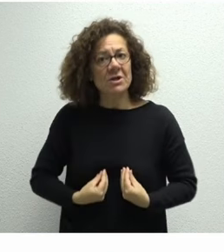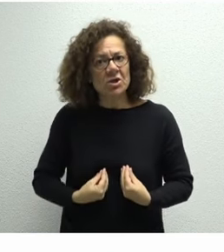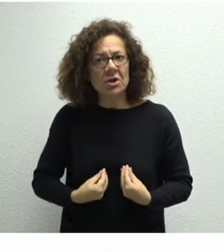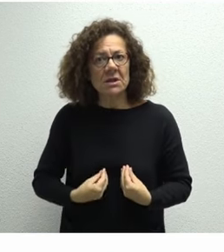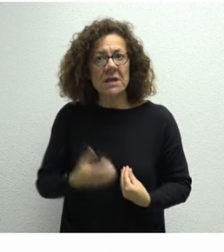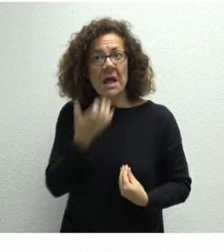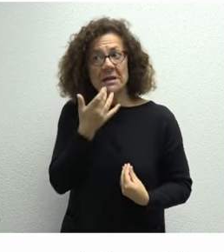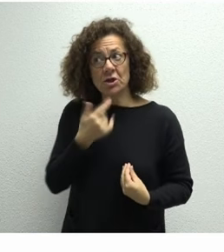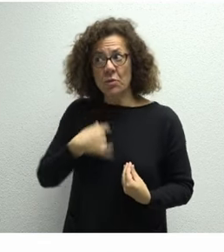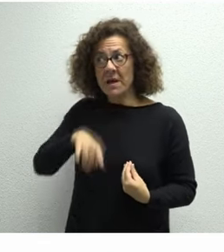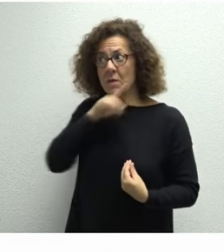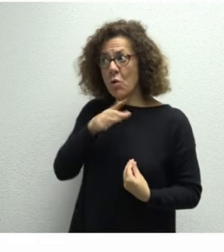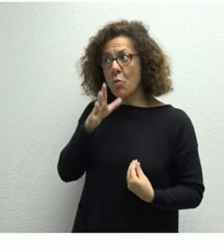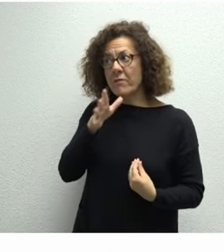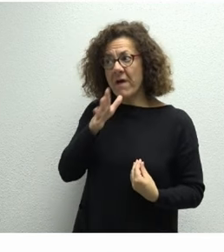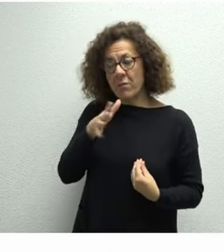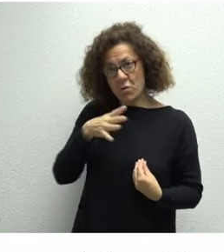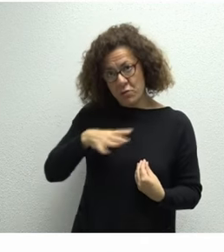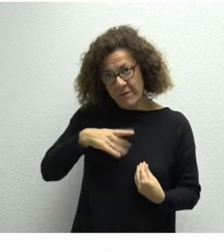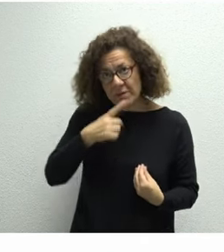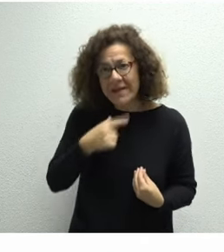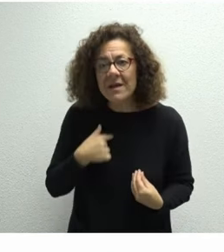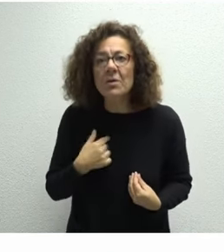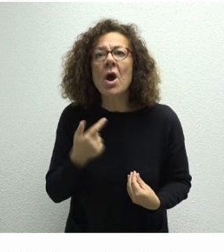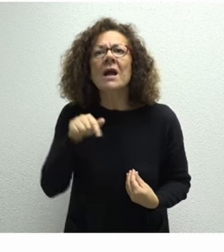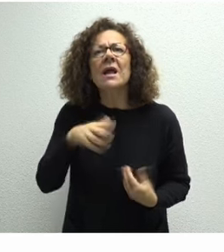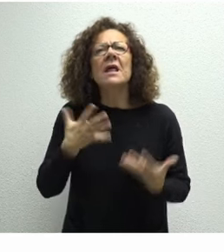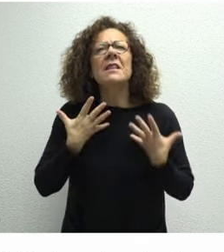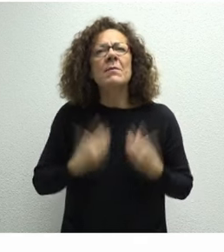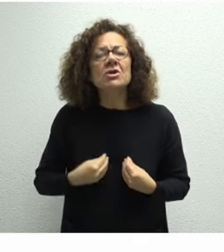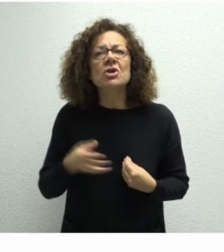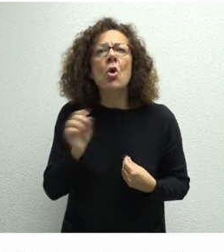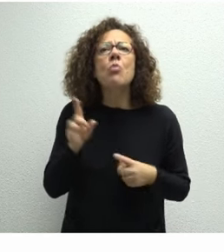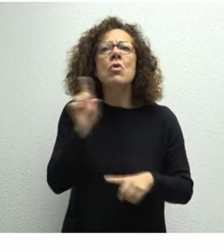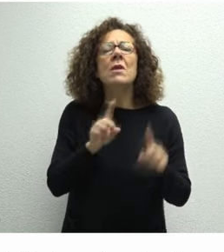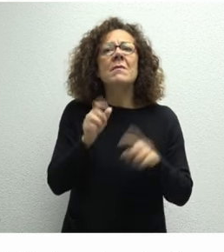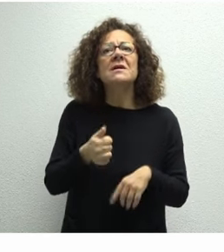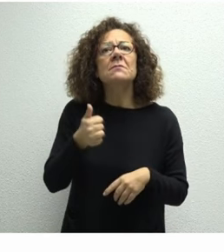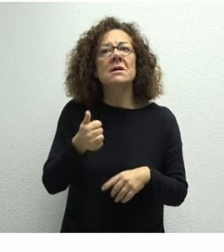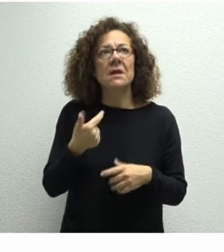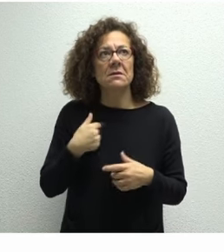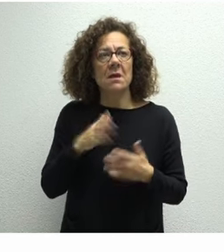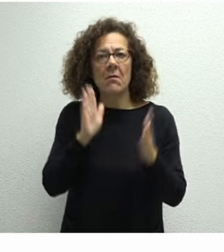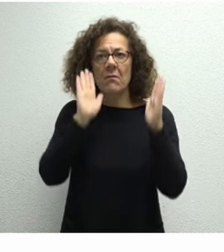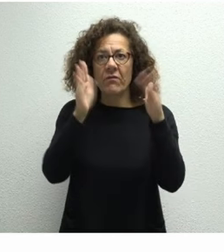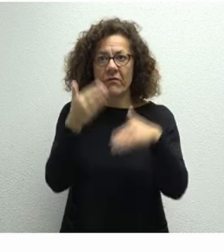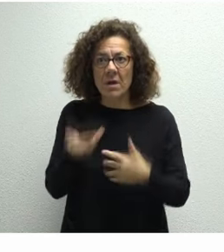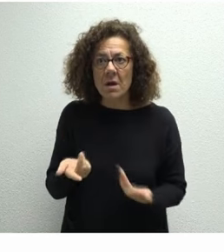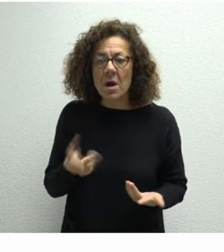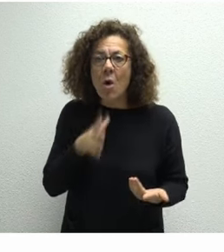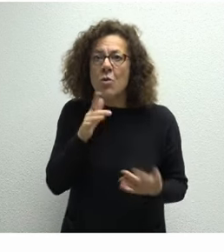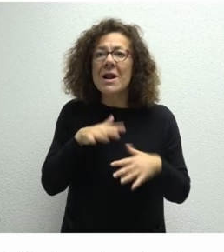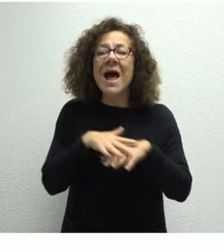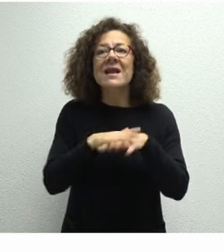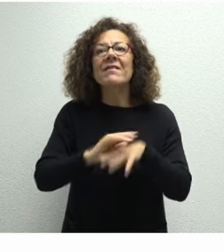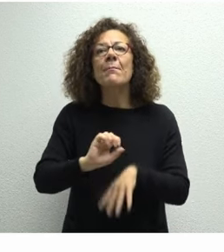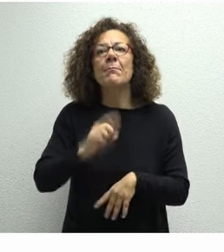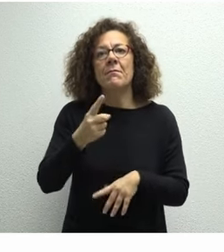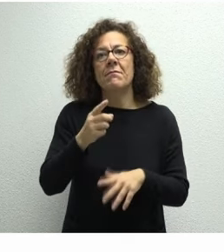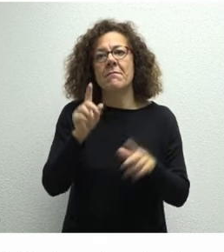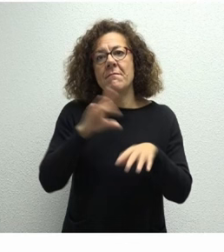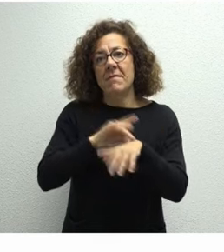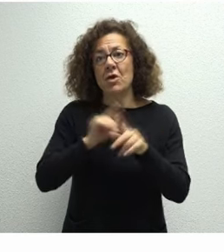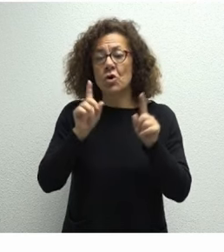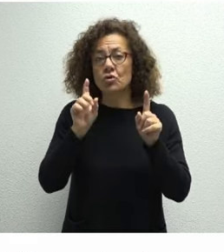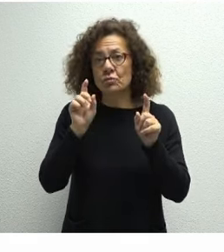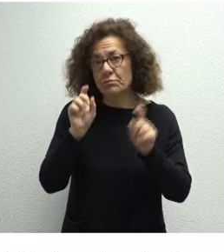equivoco aquí los expertos me dirán no muchas depresiones o problemas más eh Son atendidas y vistas no por la red de primaria ventajas